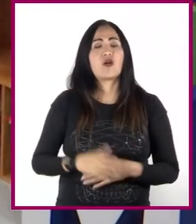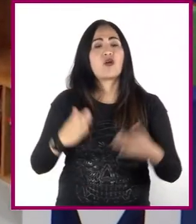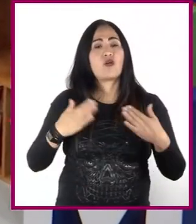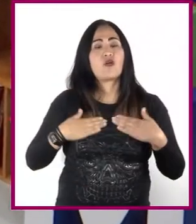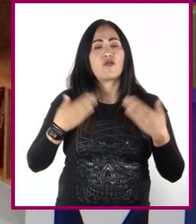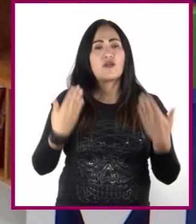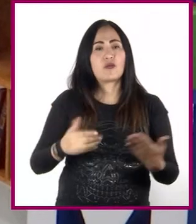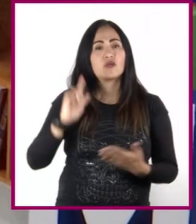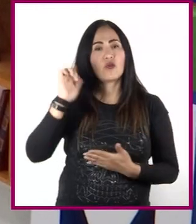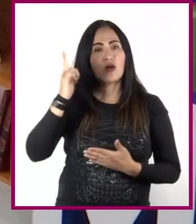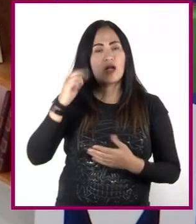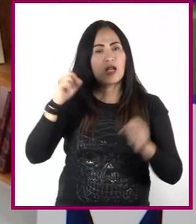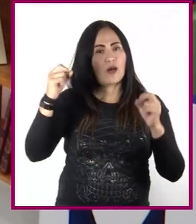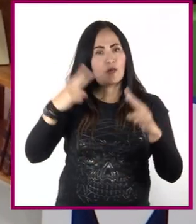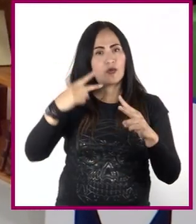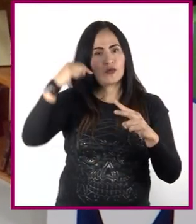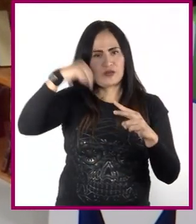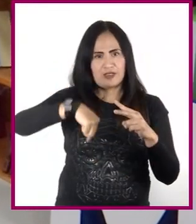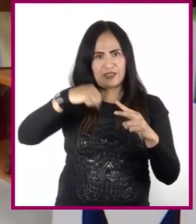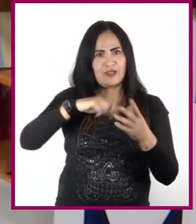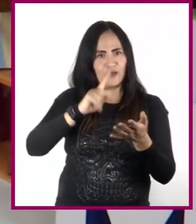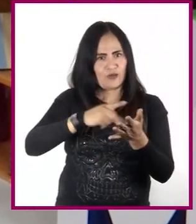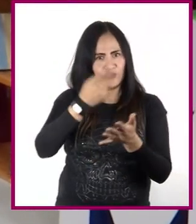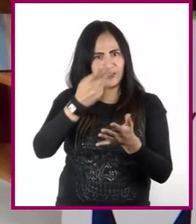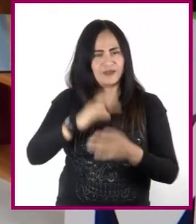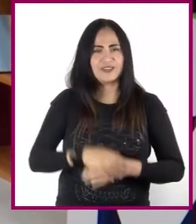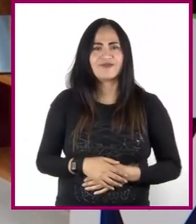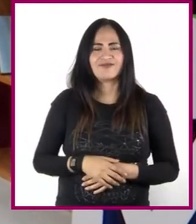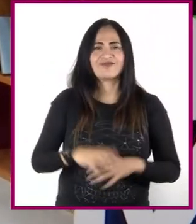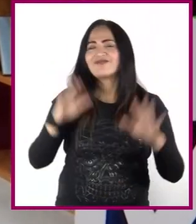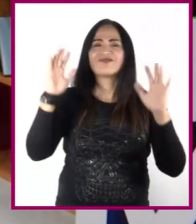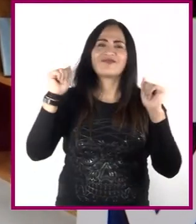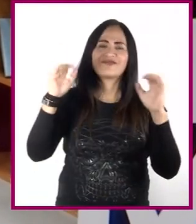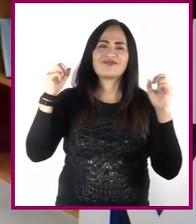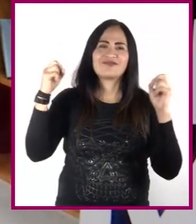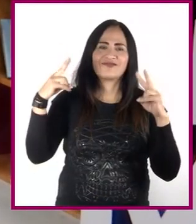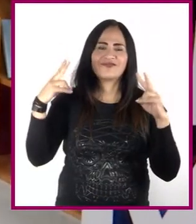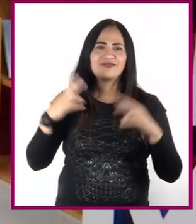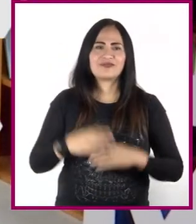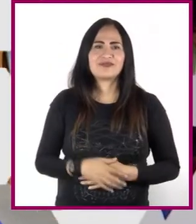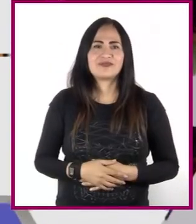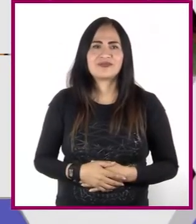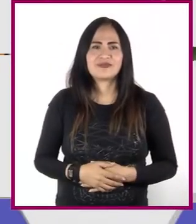nuevamente muy pronto aquí en Aprende en Casa. Hasta la próxima.